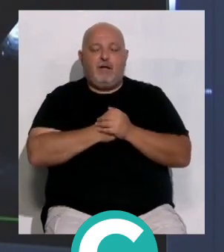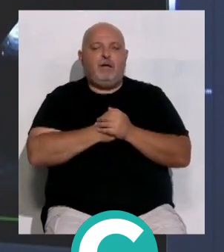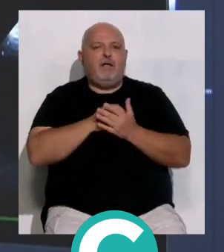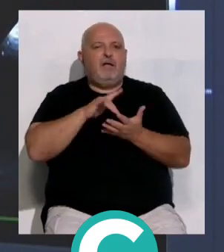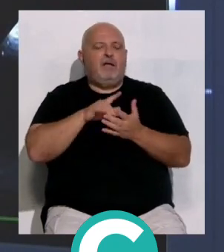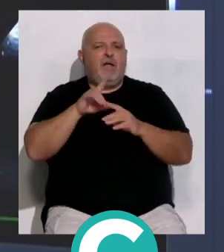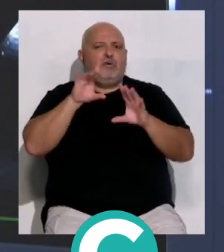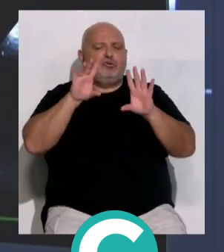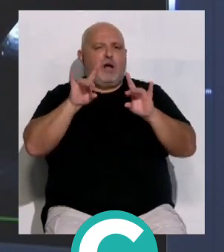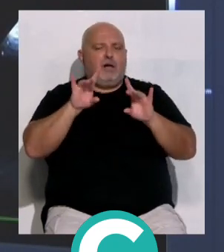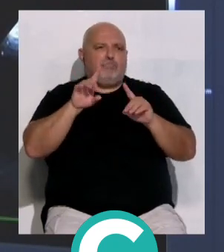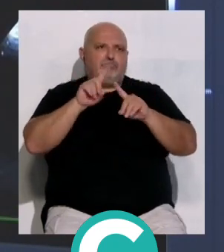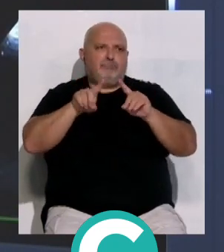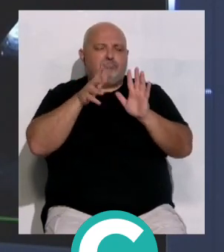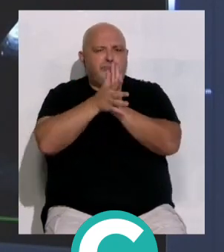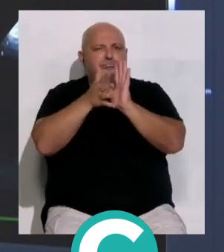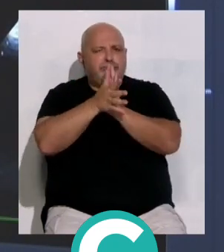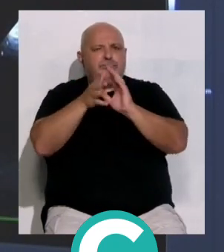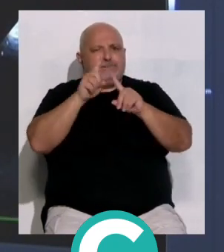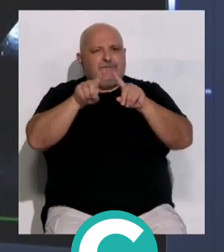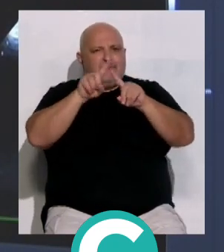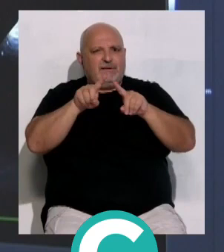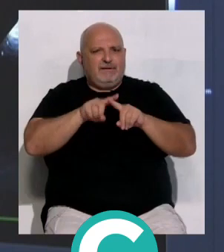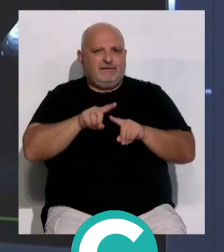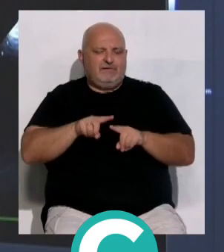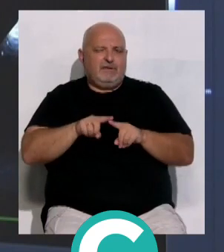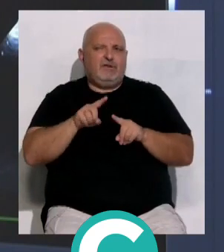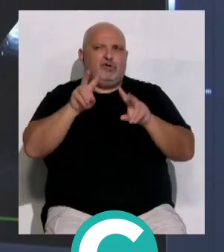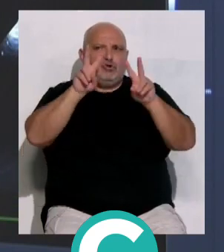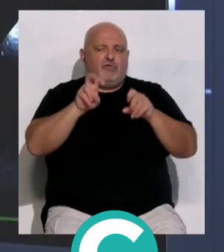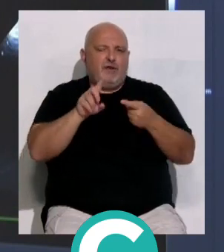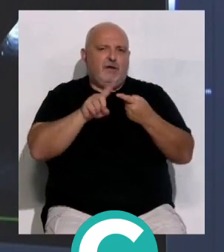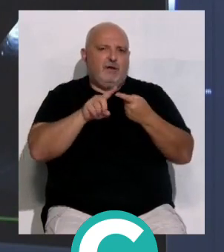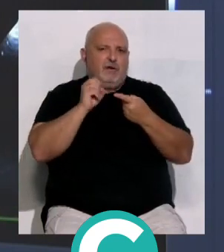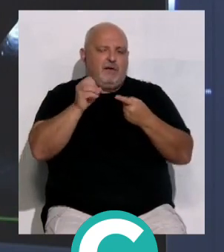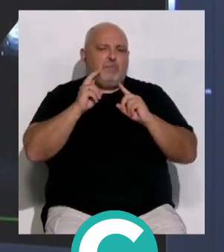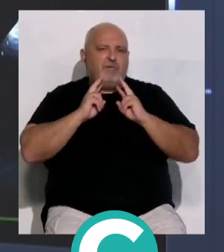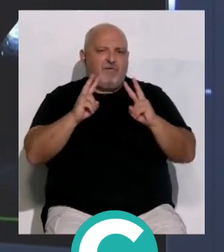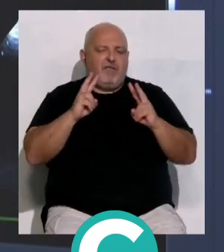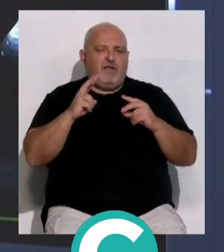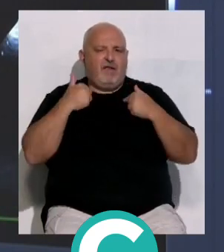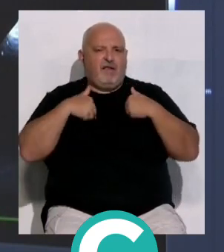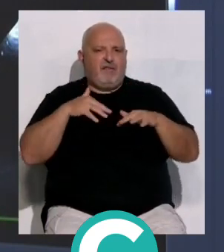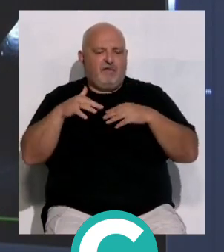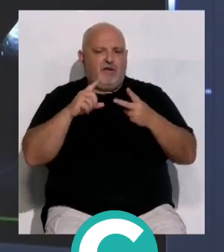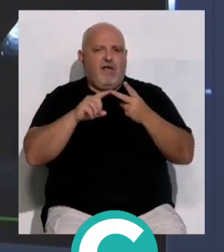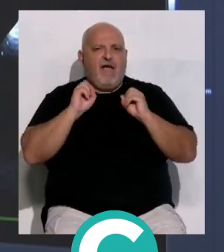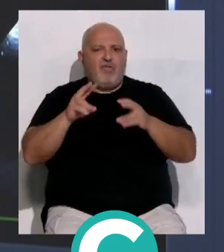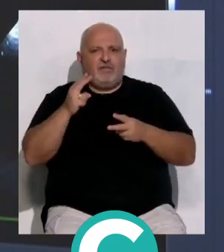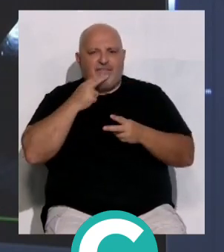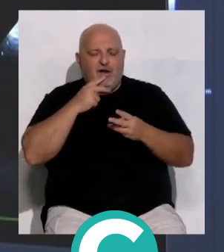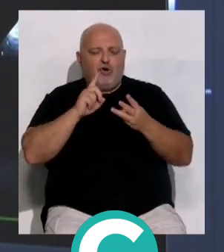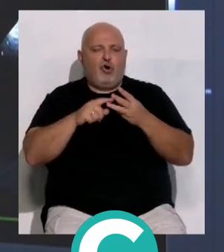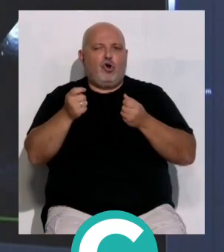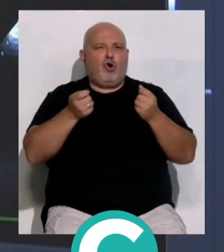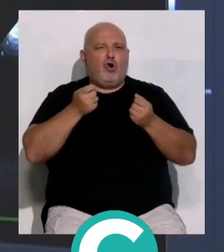tocamos diferentes aspectos de la práctica cardiológica. Hay una charla sobre beneficio del ejercicio físico, de abandono de tabaco, de